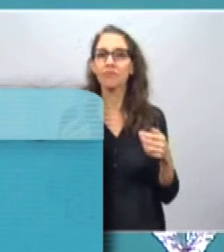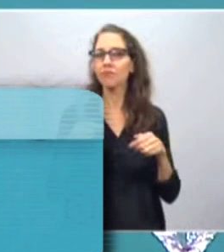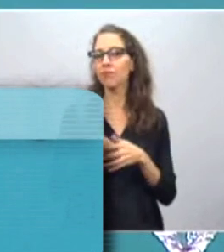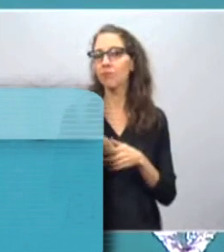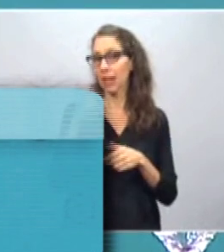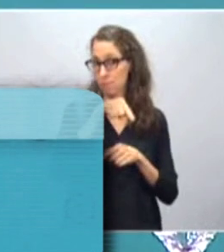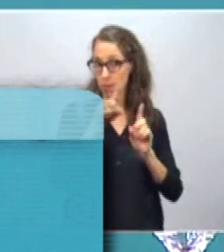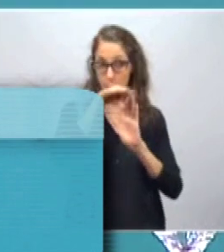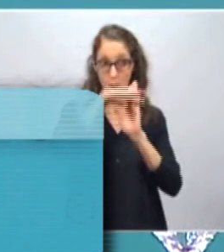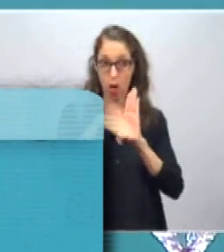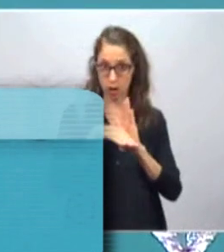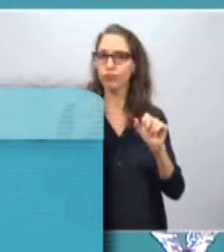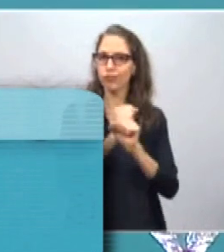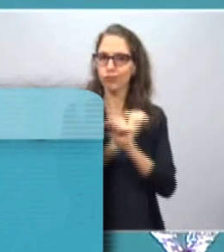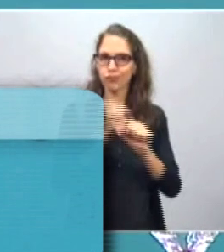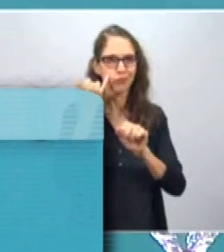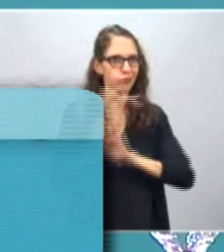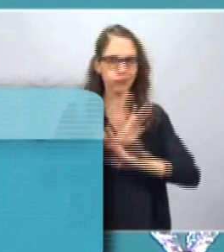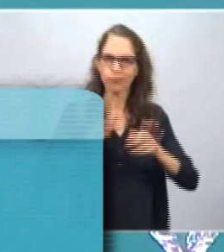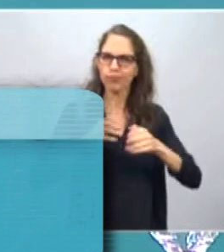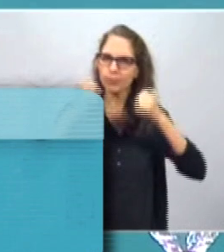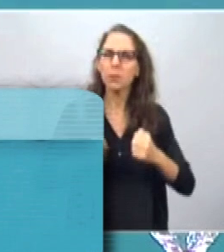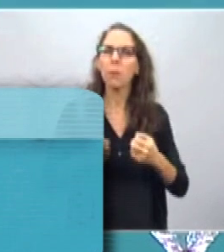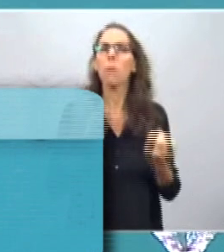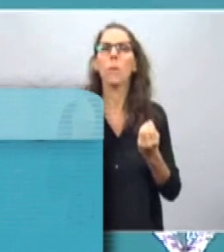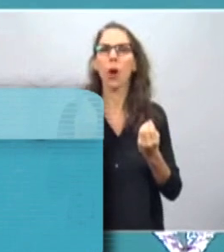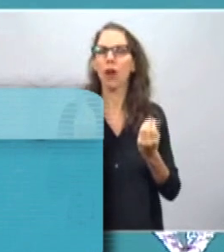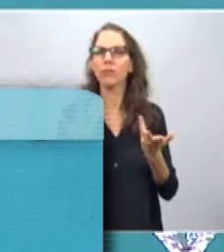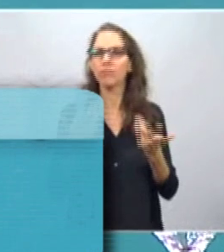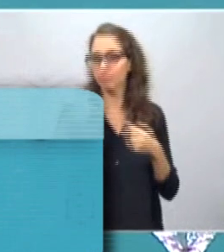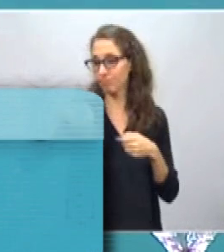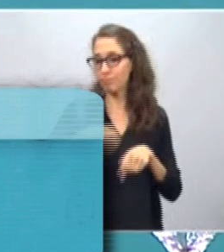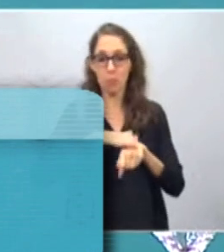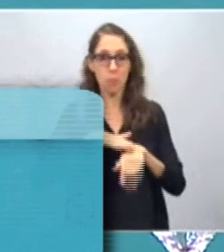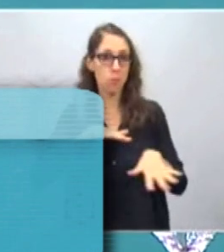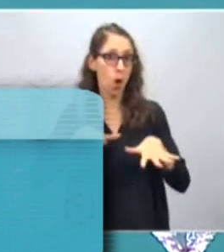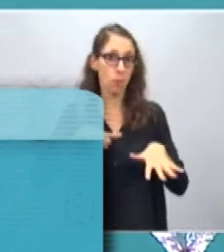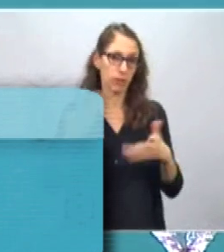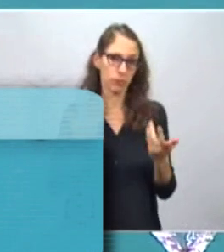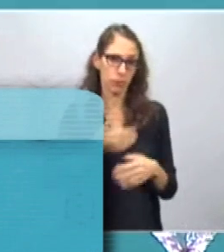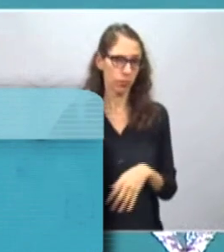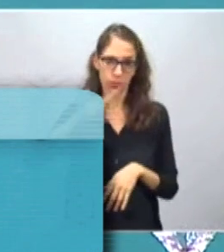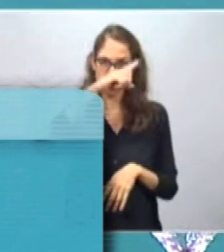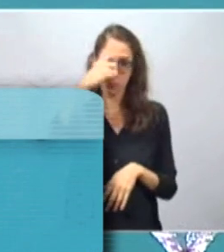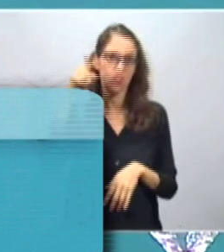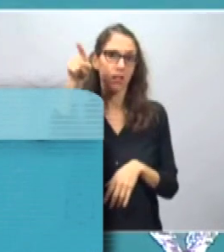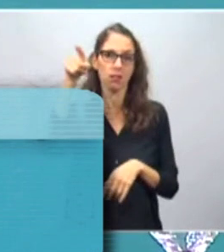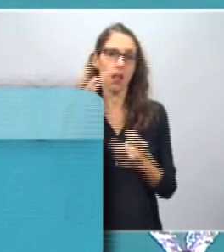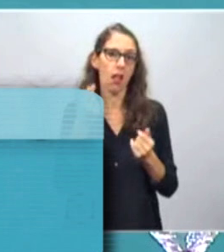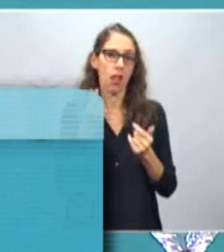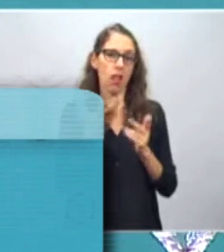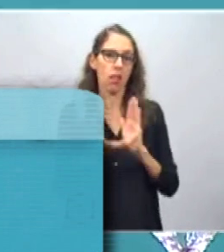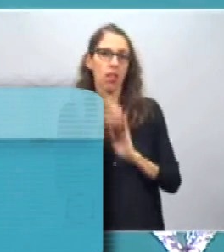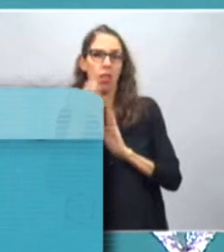este programa, desarrollando este programa, en un momento donde el Gobierno Nacional está desfinanciando